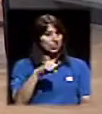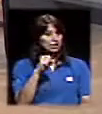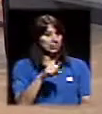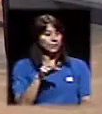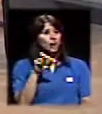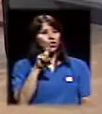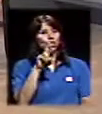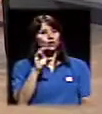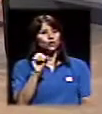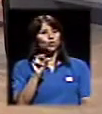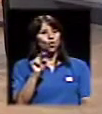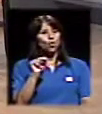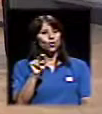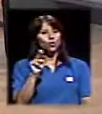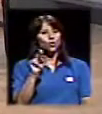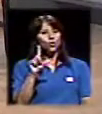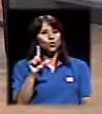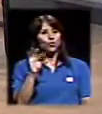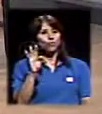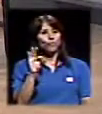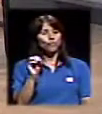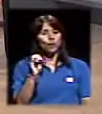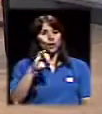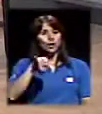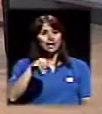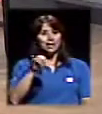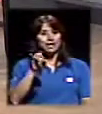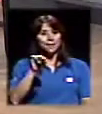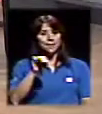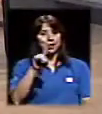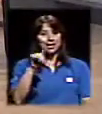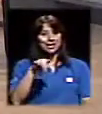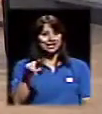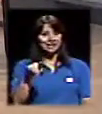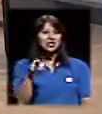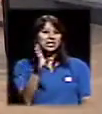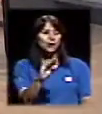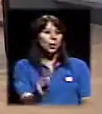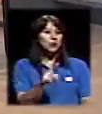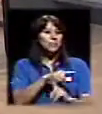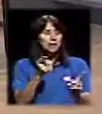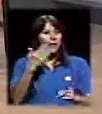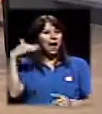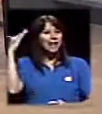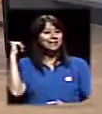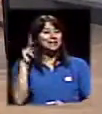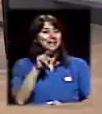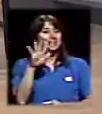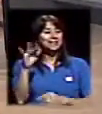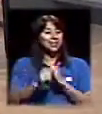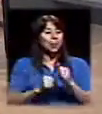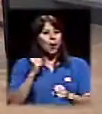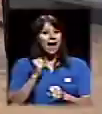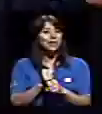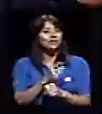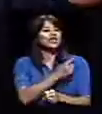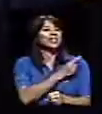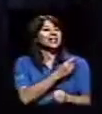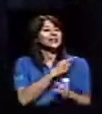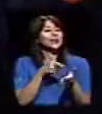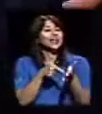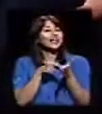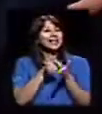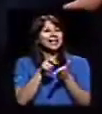que es joven, pero hace 25 años ya dirigía unas tesis, y básicamente eran unas tesis sobre el